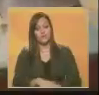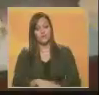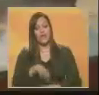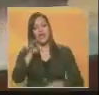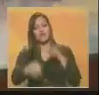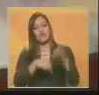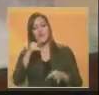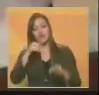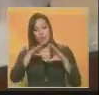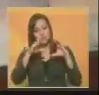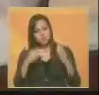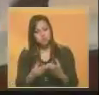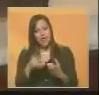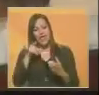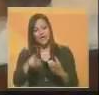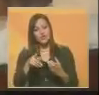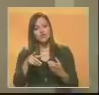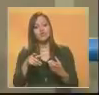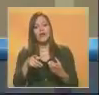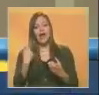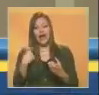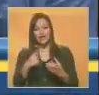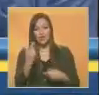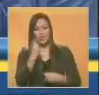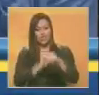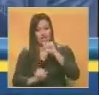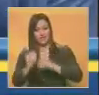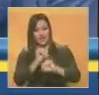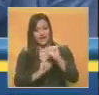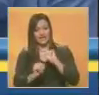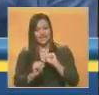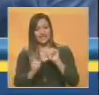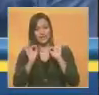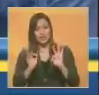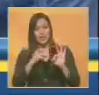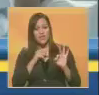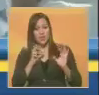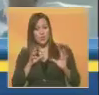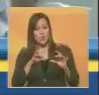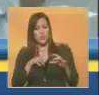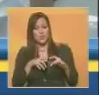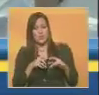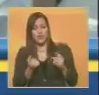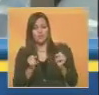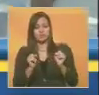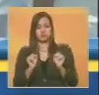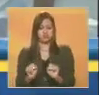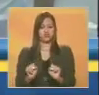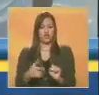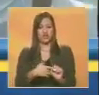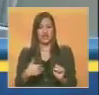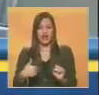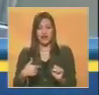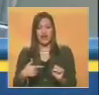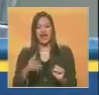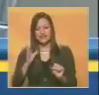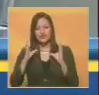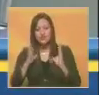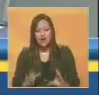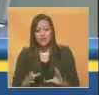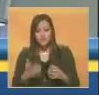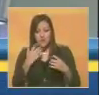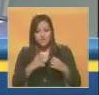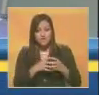médico explicó que la silicona provoca que las células de defensa traten de destruir o expulsar el implante por medio de una respuesta de